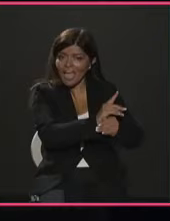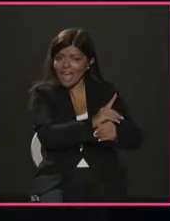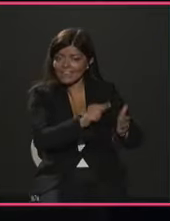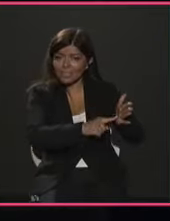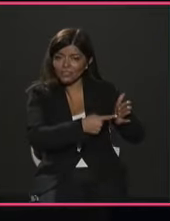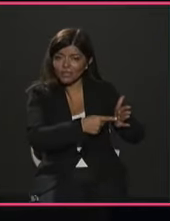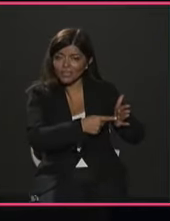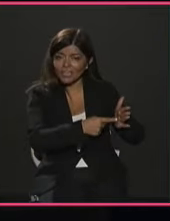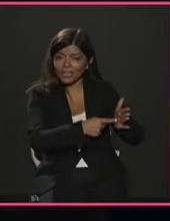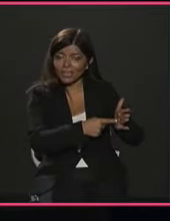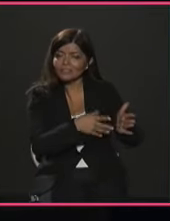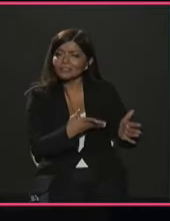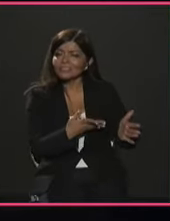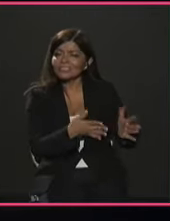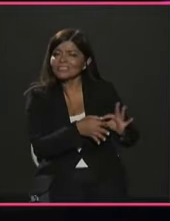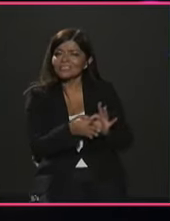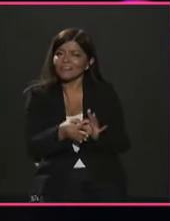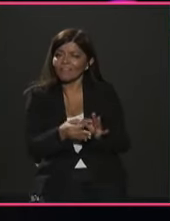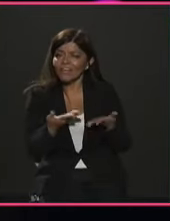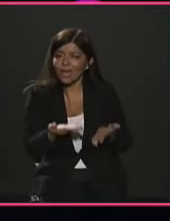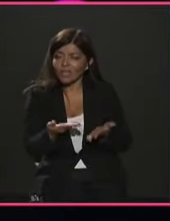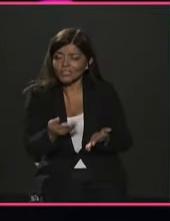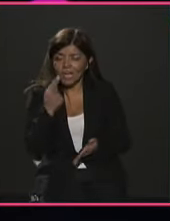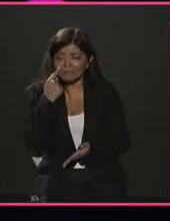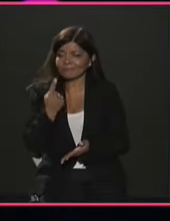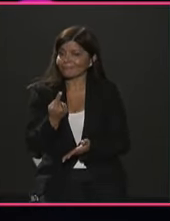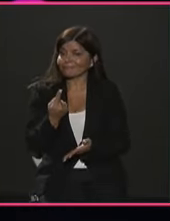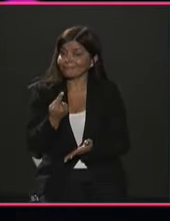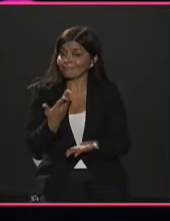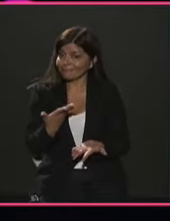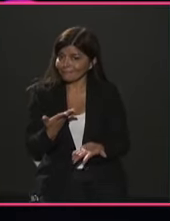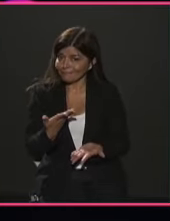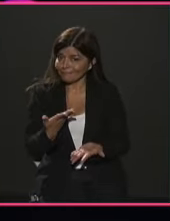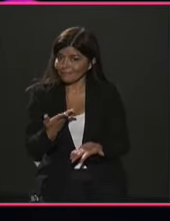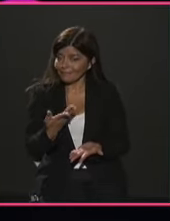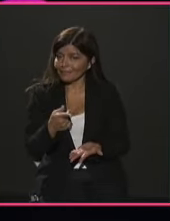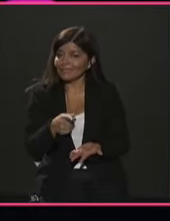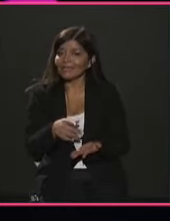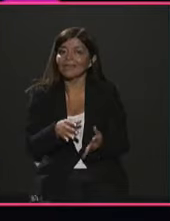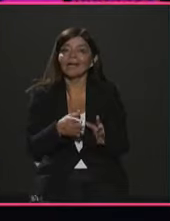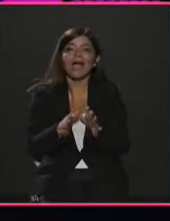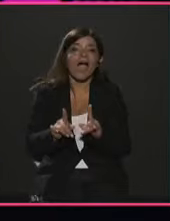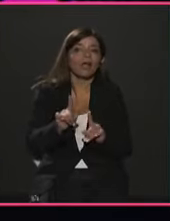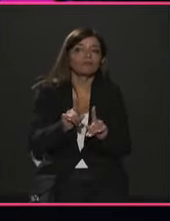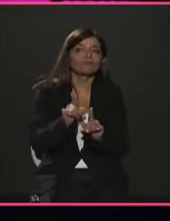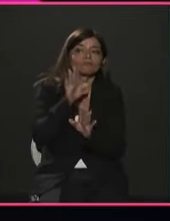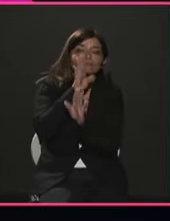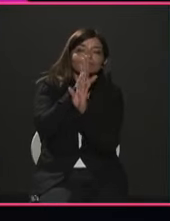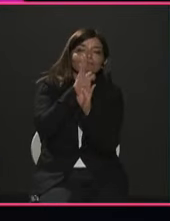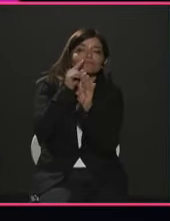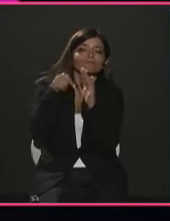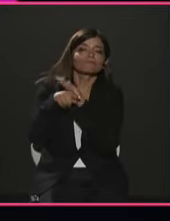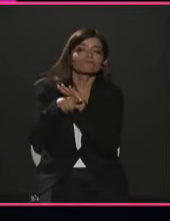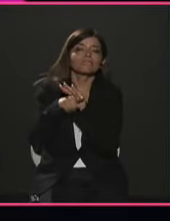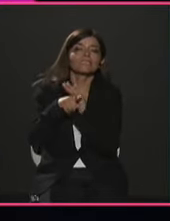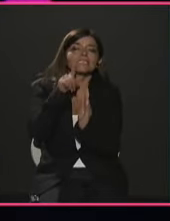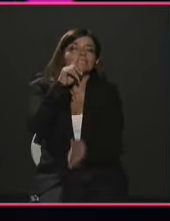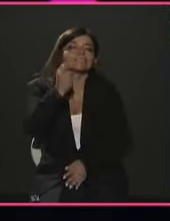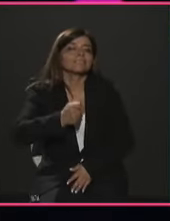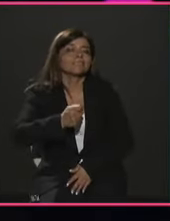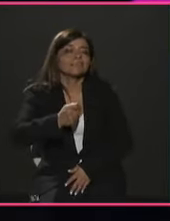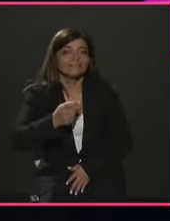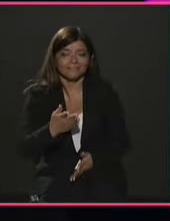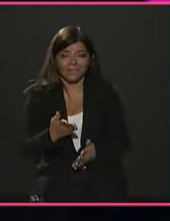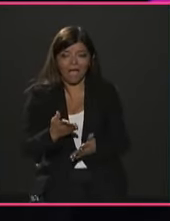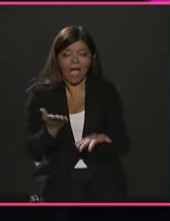a con un costo como veremos hoy en día pero muchos de estos costos están escondidos ahora